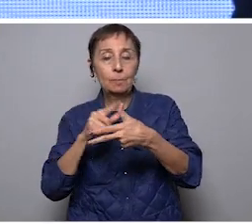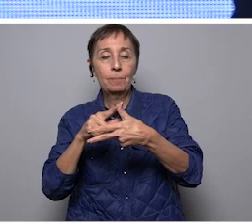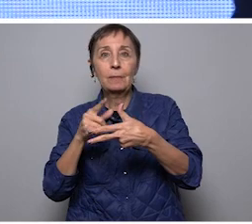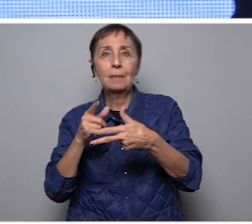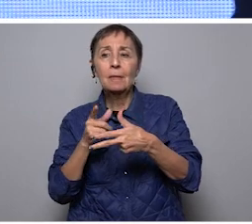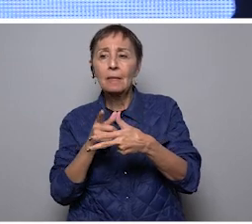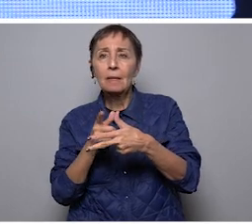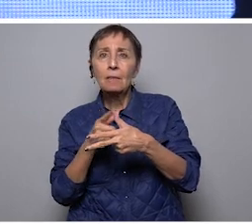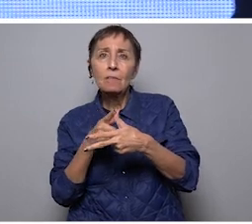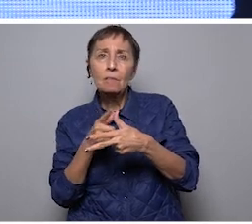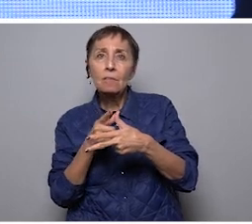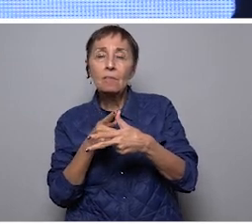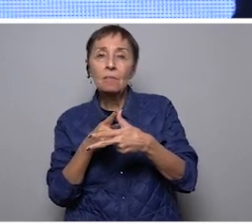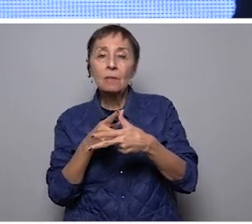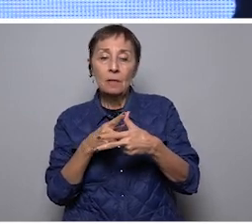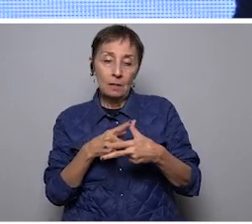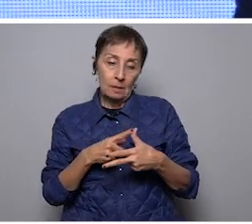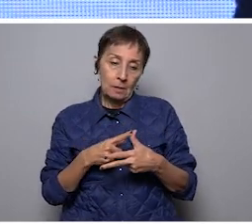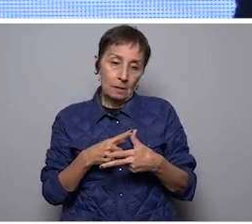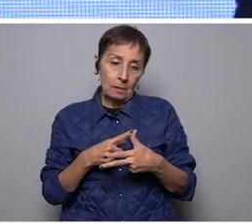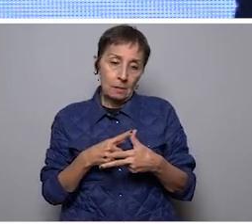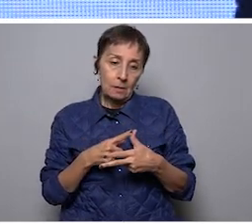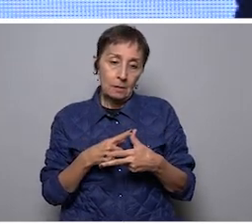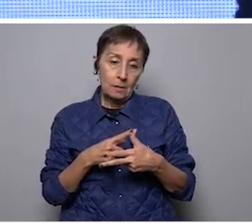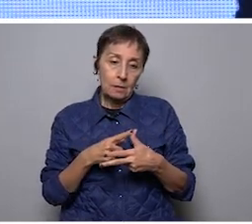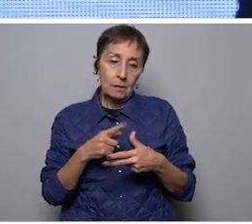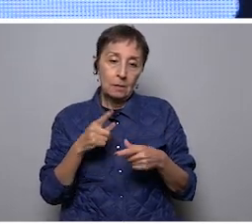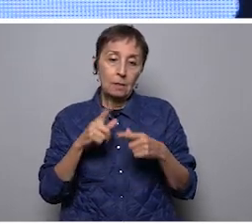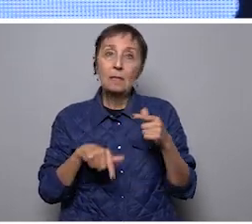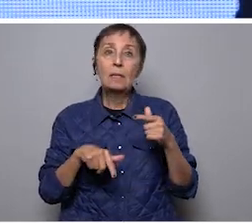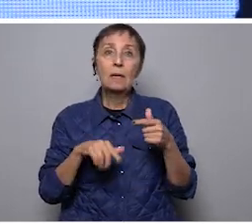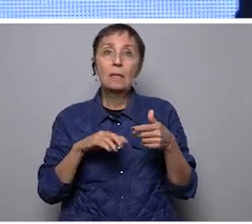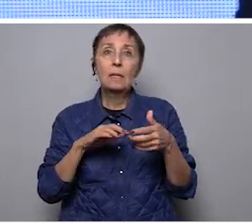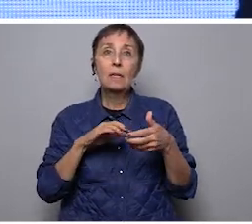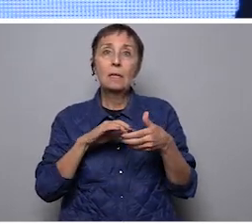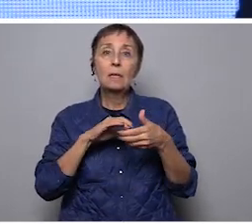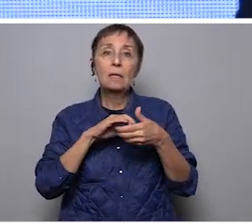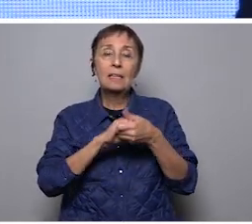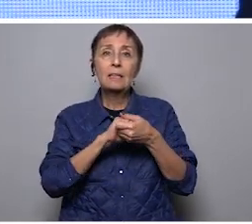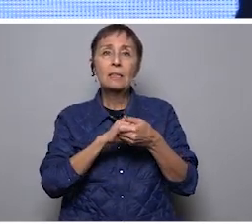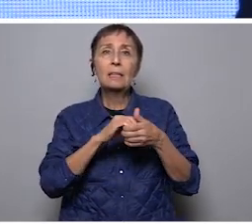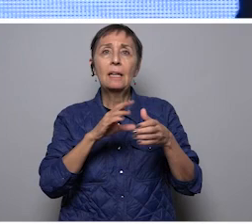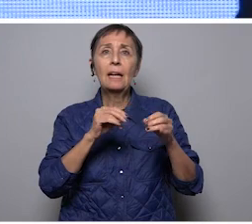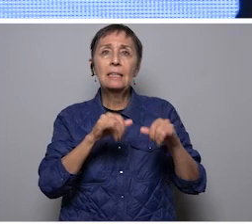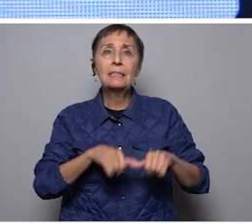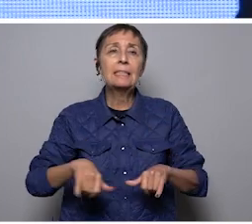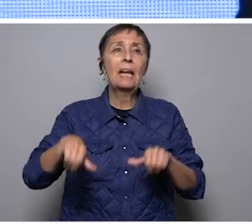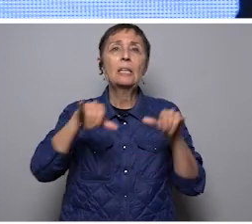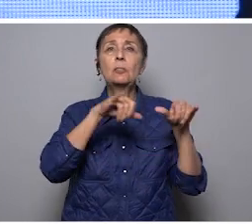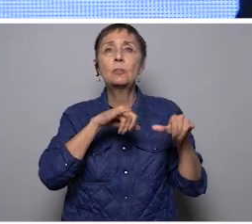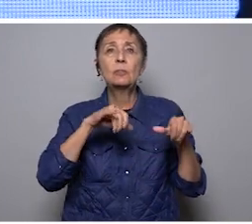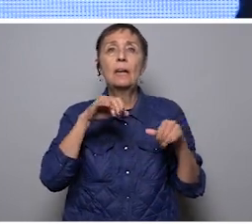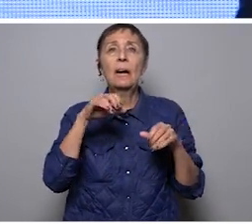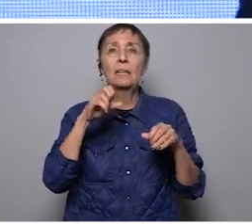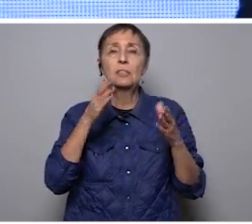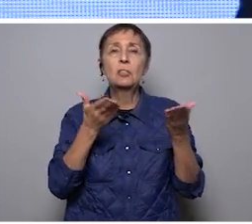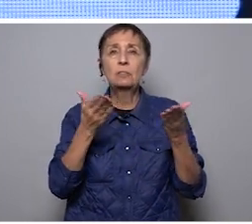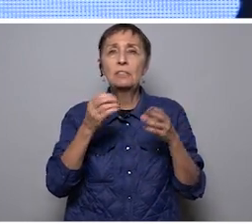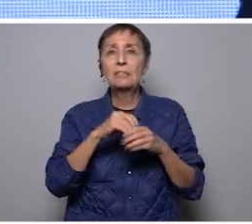servicios estandarizados sí y masificados y los microban hacen servicios